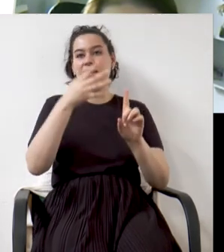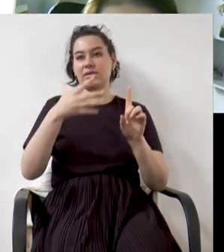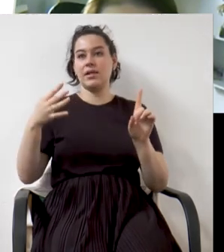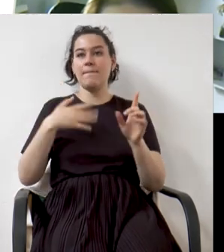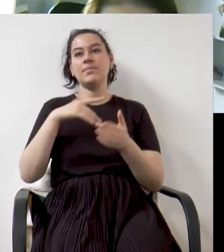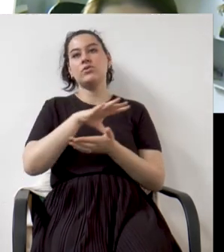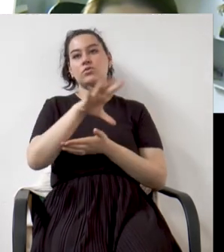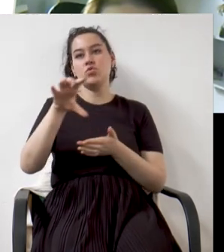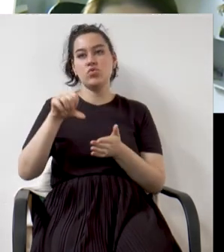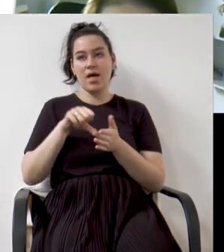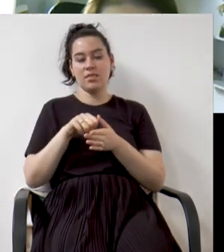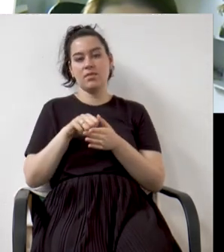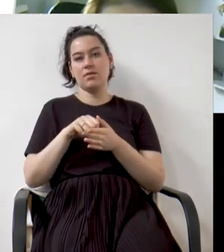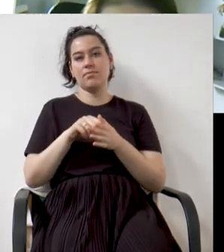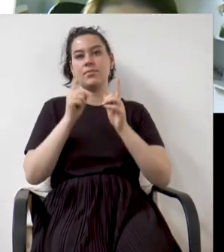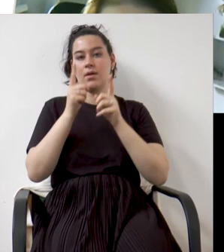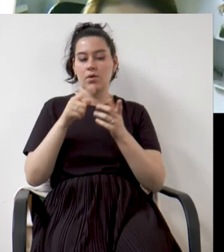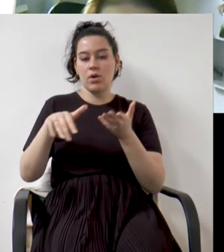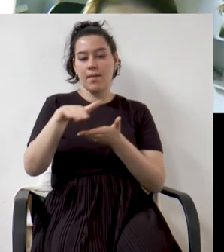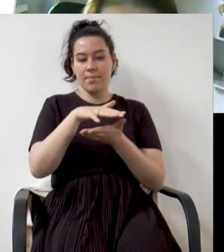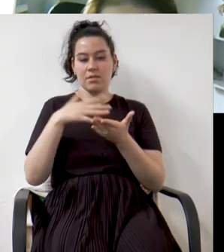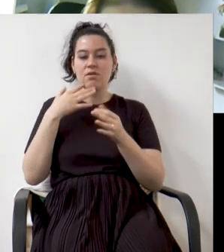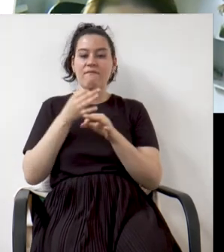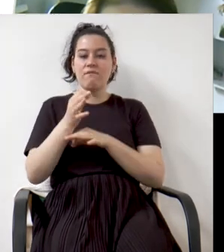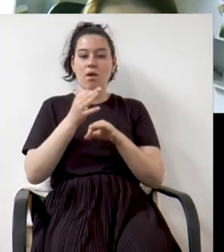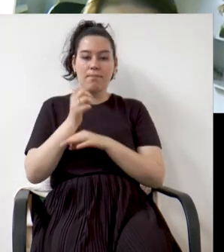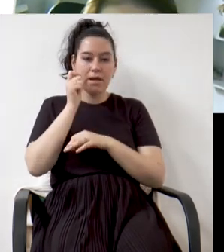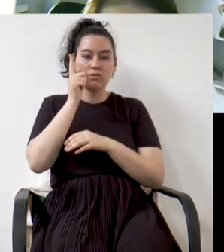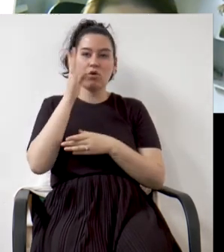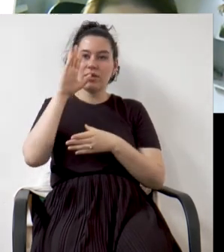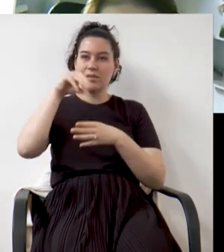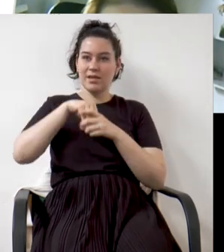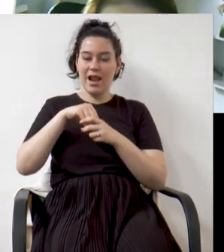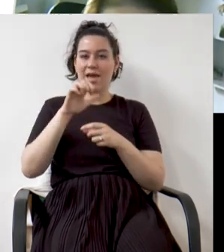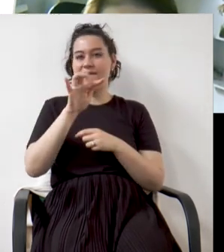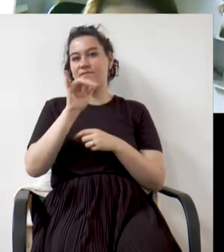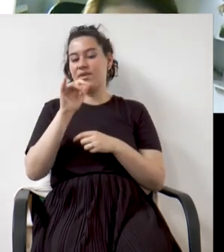Además de tener un EFI, un espacio de formación integral, que convocó a todos los docentes.